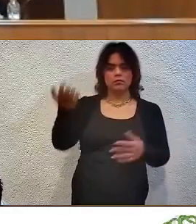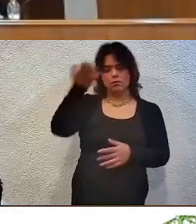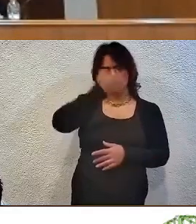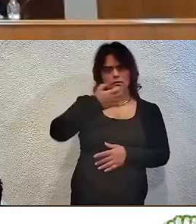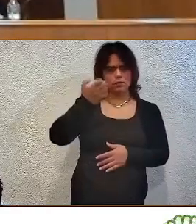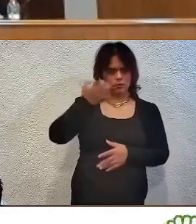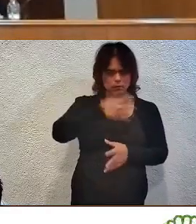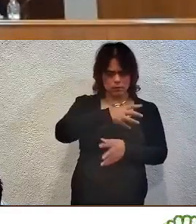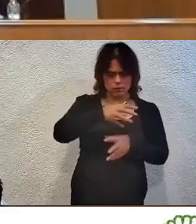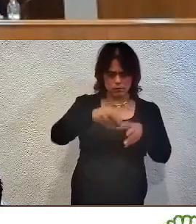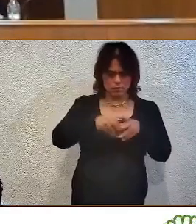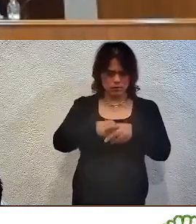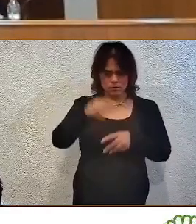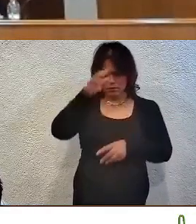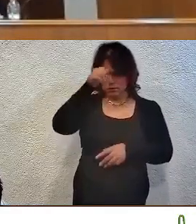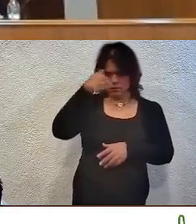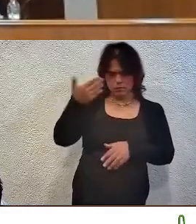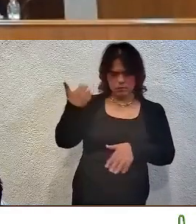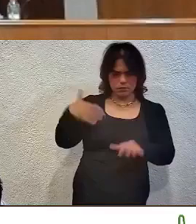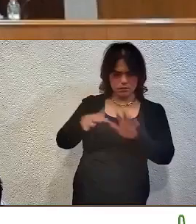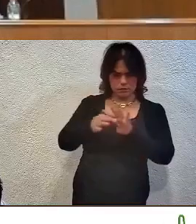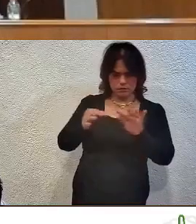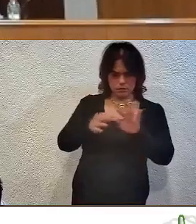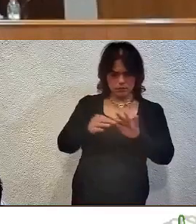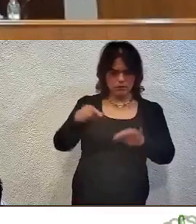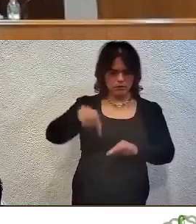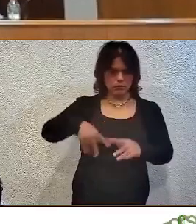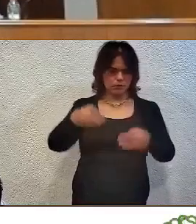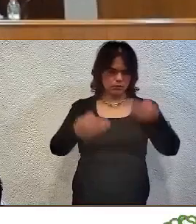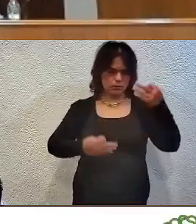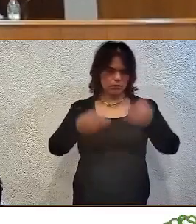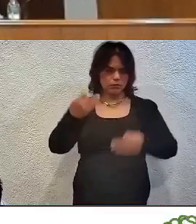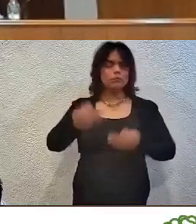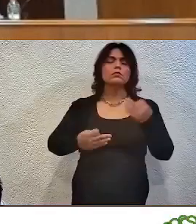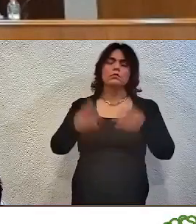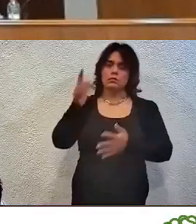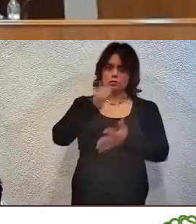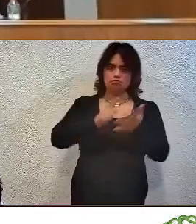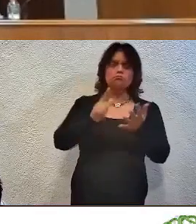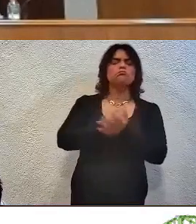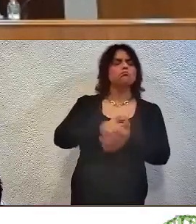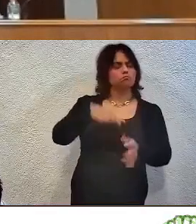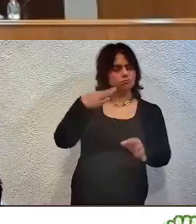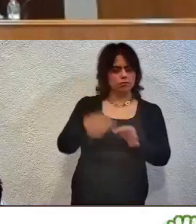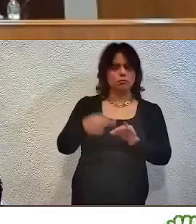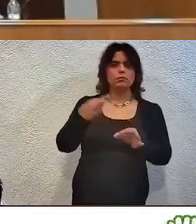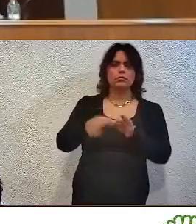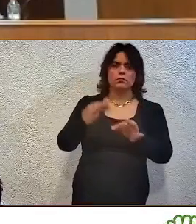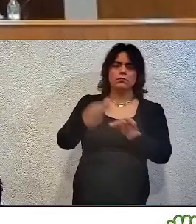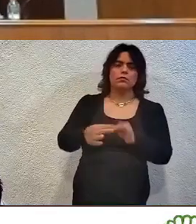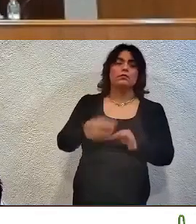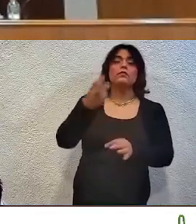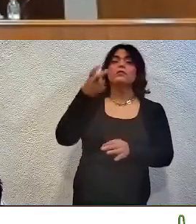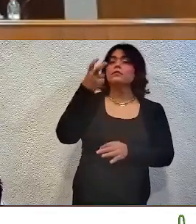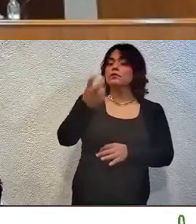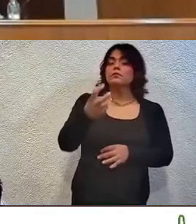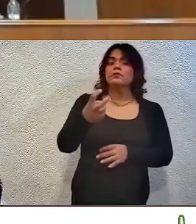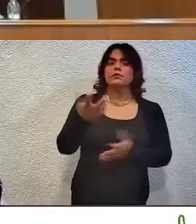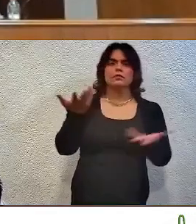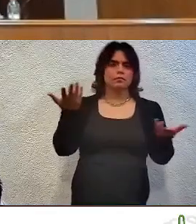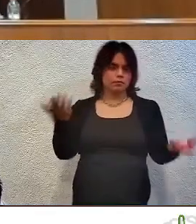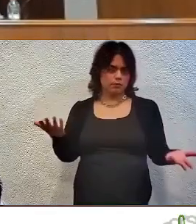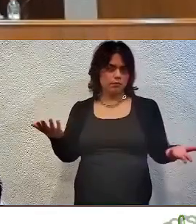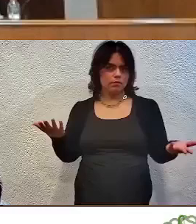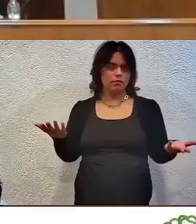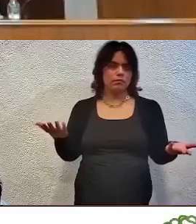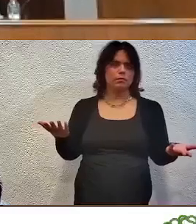al convenio antes mencionado, este Tribunal Electoral encuentra legalmente satisfechas las formalidades y exigencias requeridas por